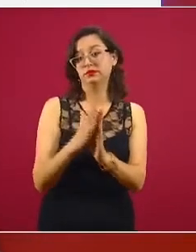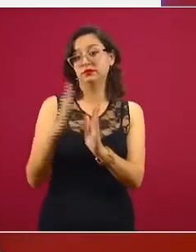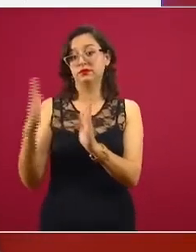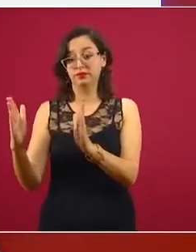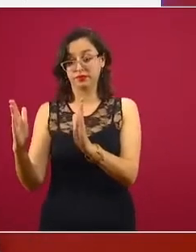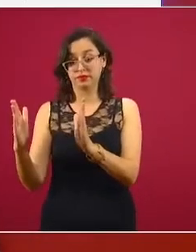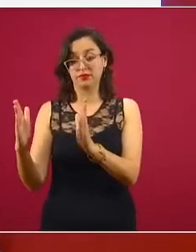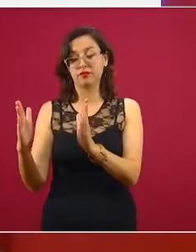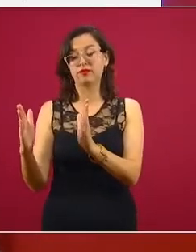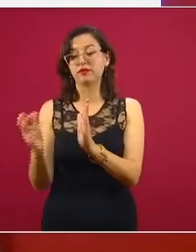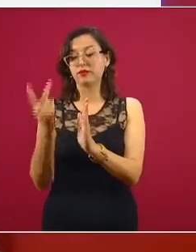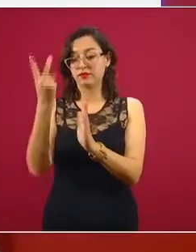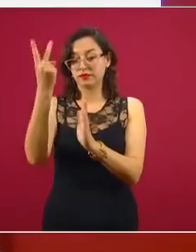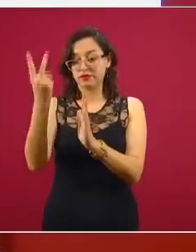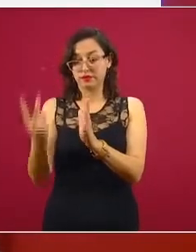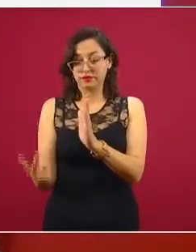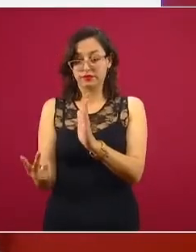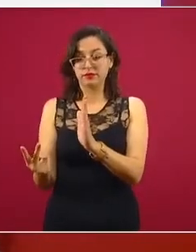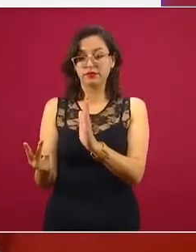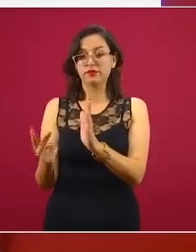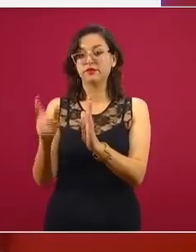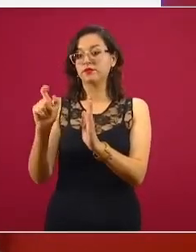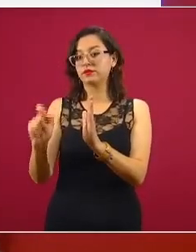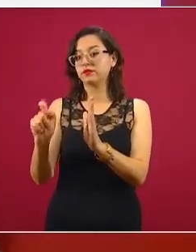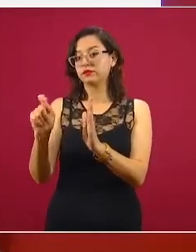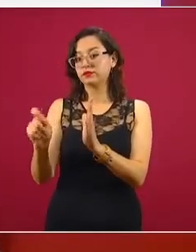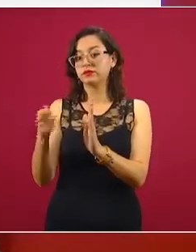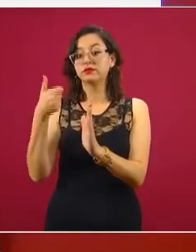columnas. Estos son 26,000 unidades.